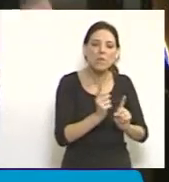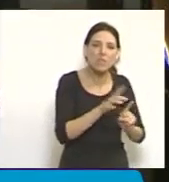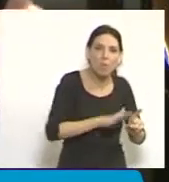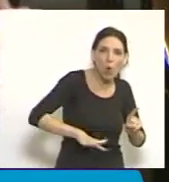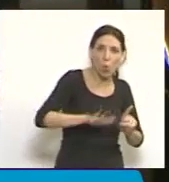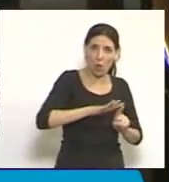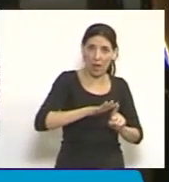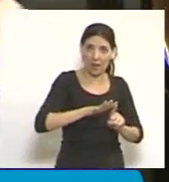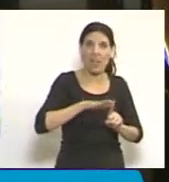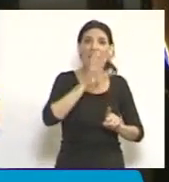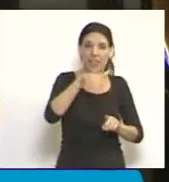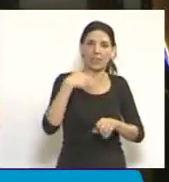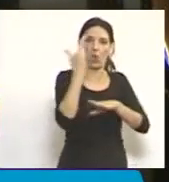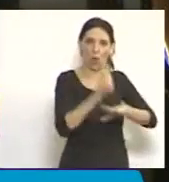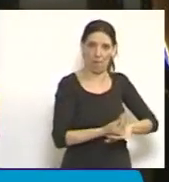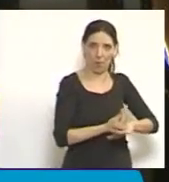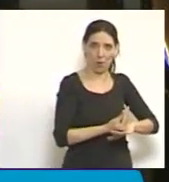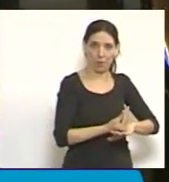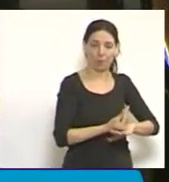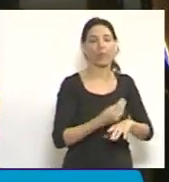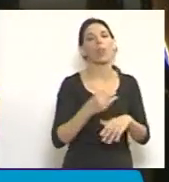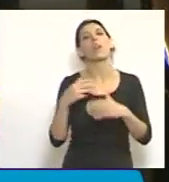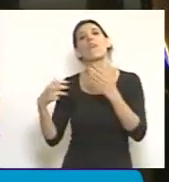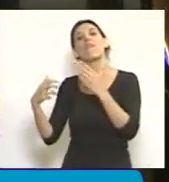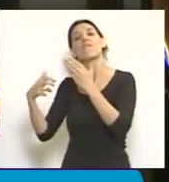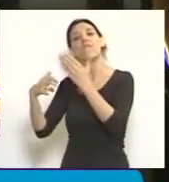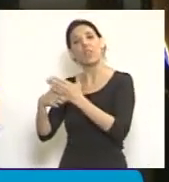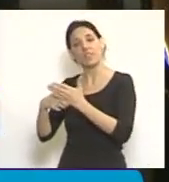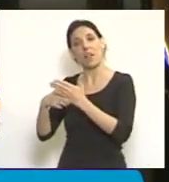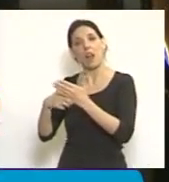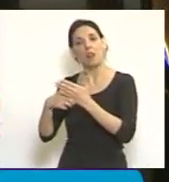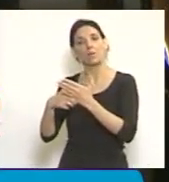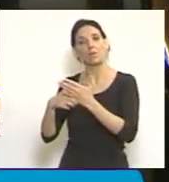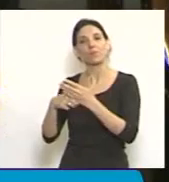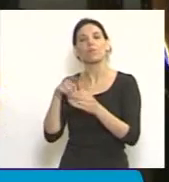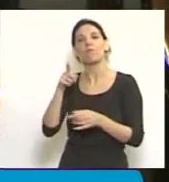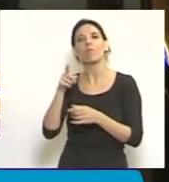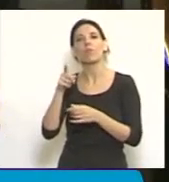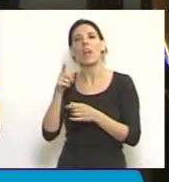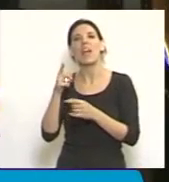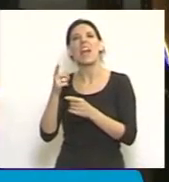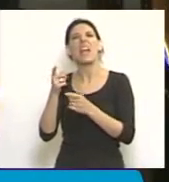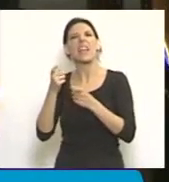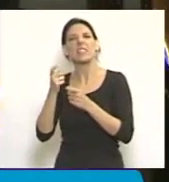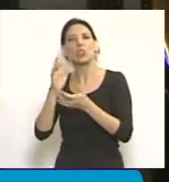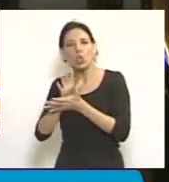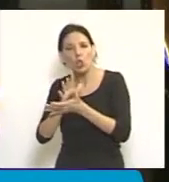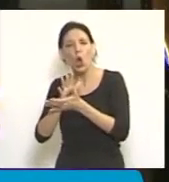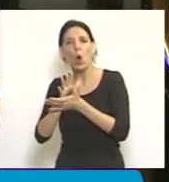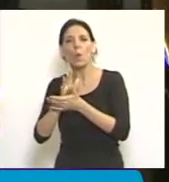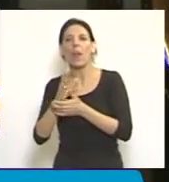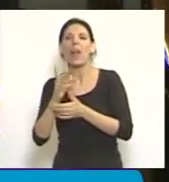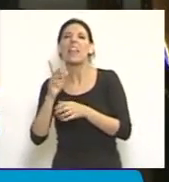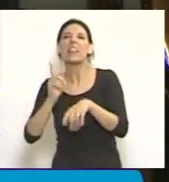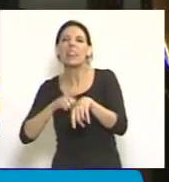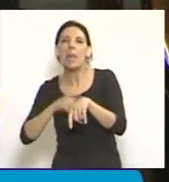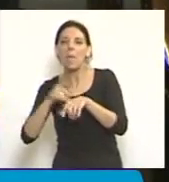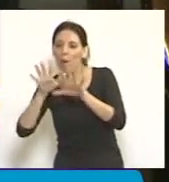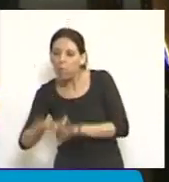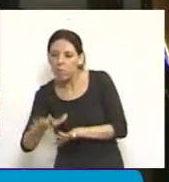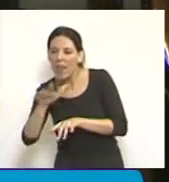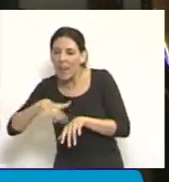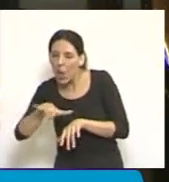de la Defensa del lugar de su designación a otro, no solo hace falta su voluntad, sino que ese funcionario haya cumplido como